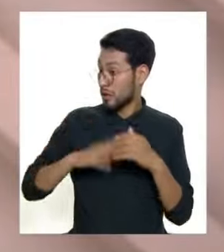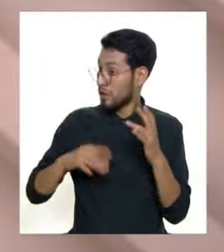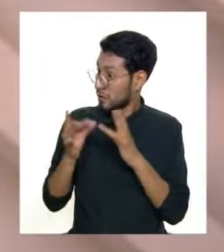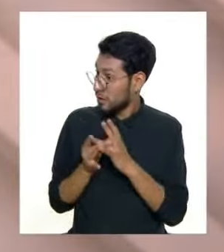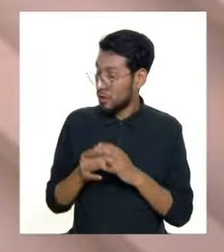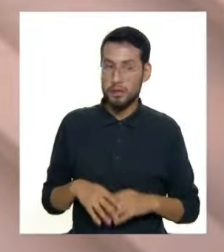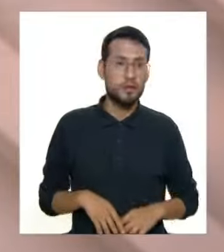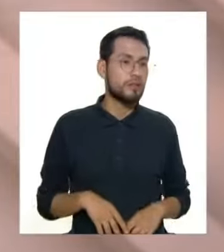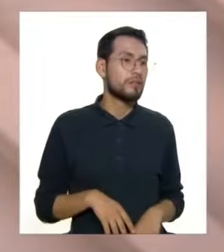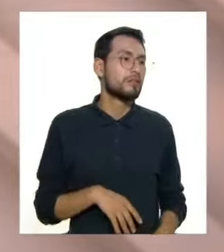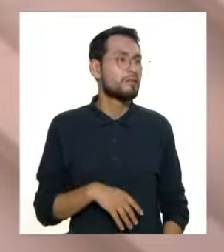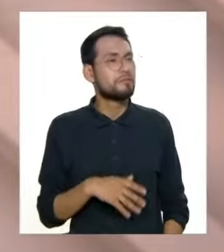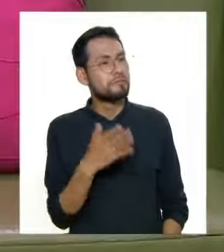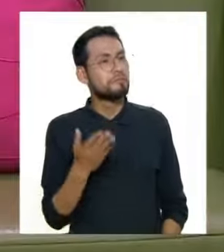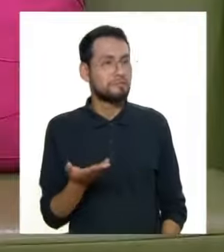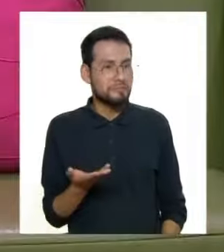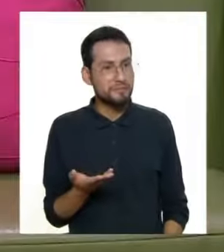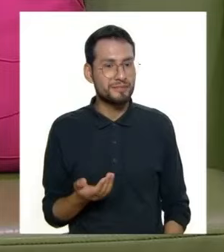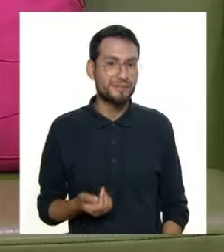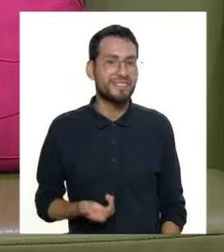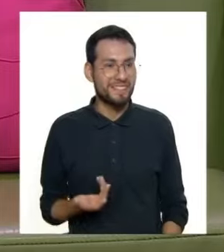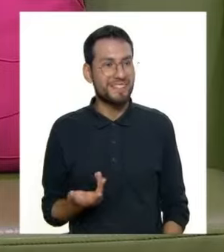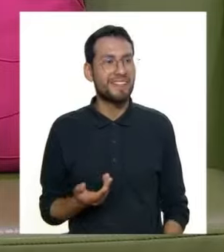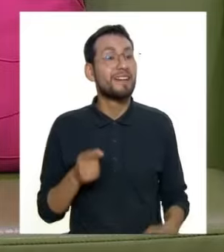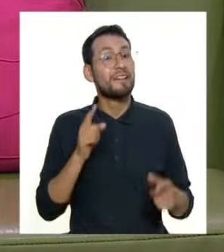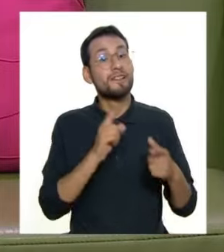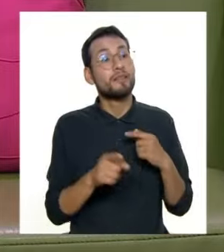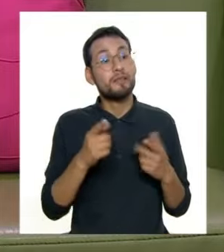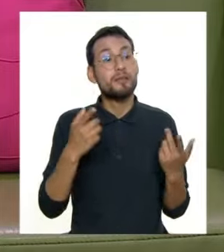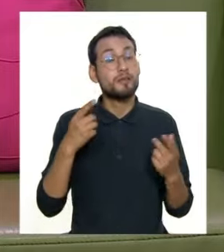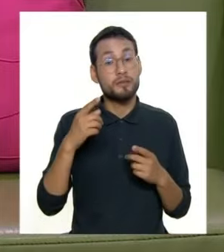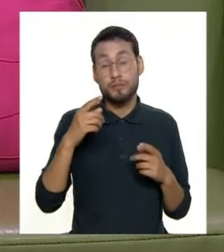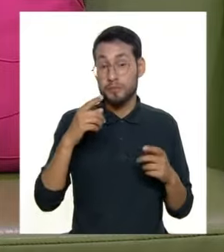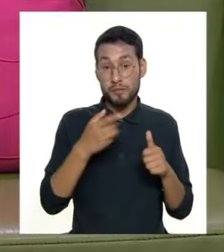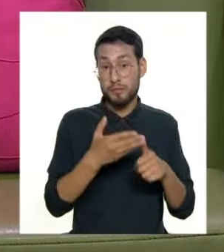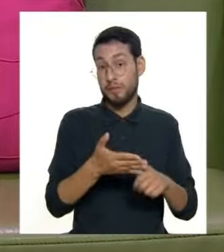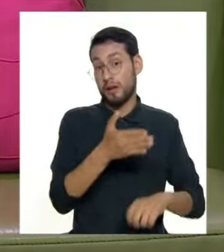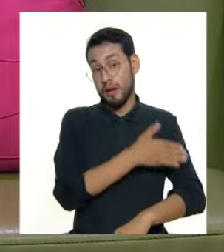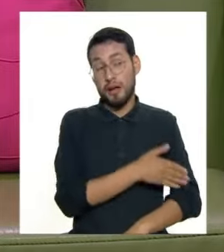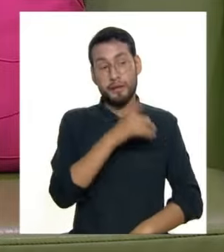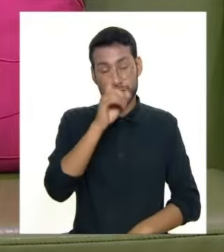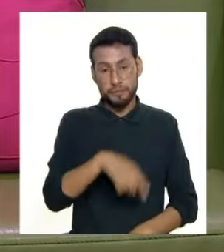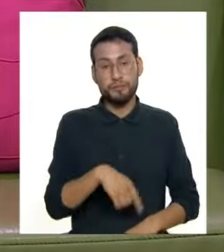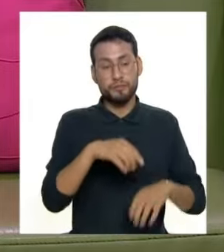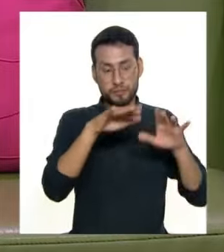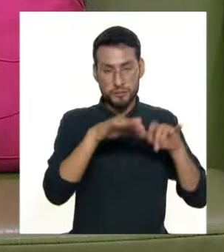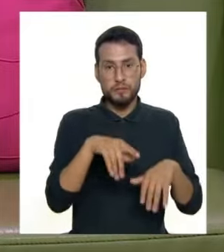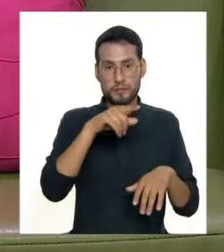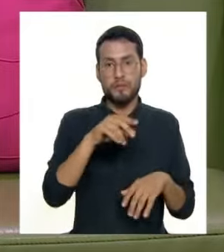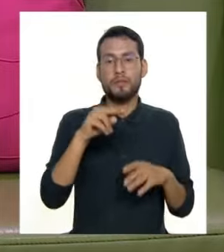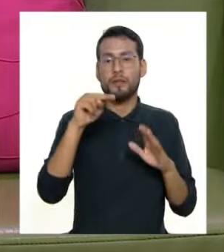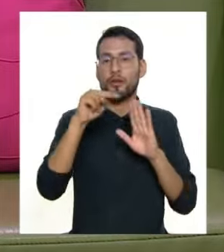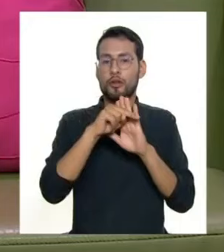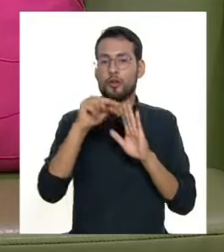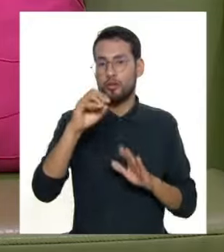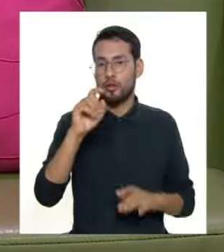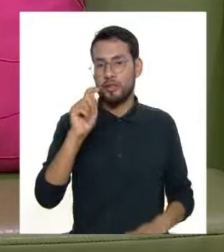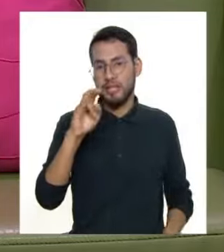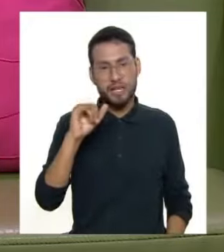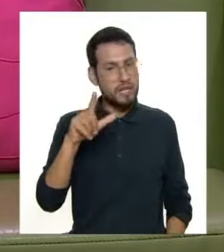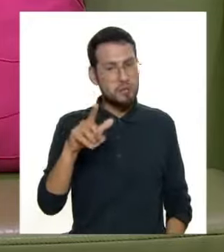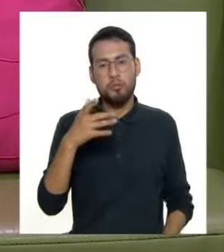casarse. Bueno, pero el punto es que previamente hay que hacer la escritura pública en la vía notarial. Ajá. Que eso